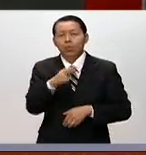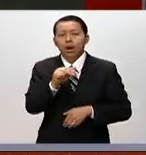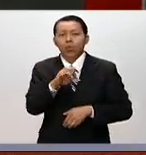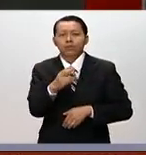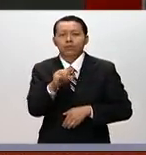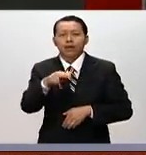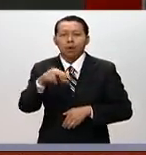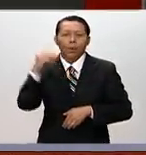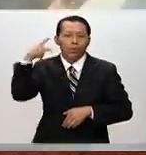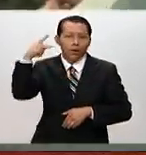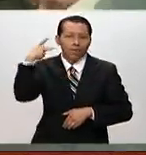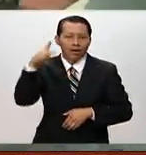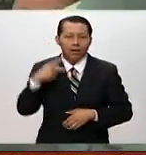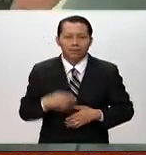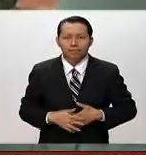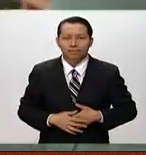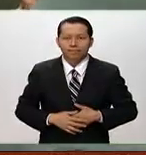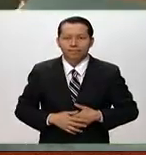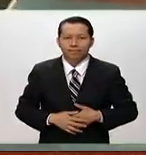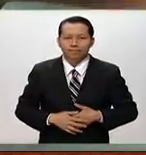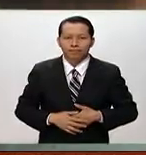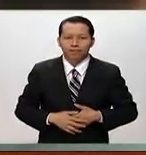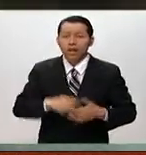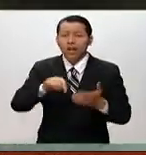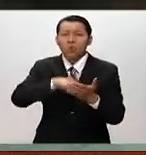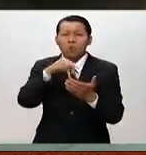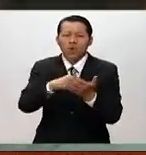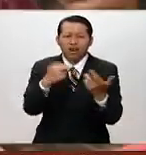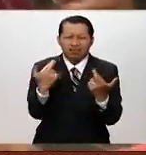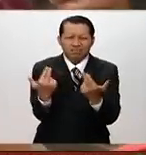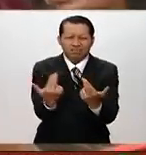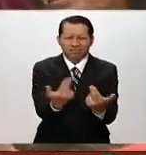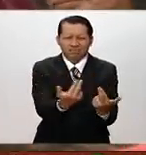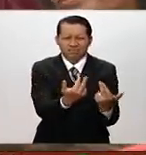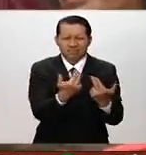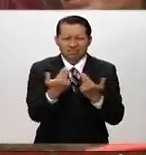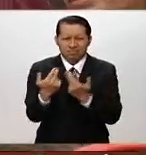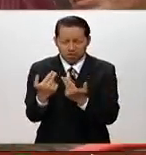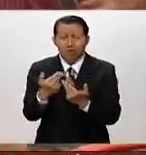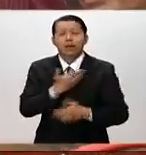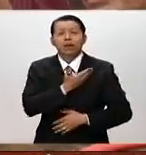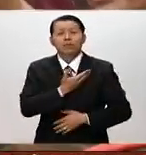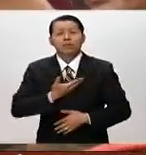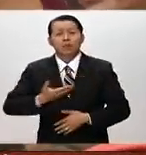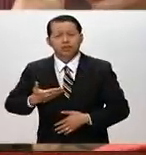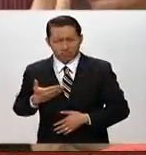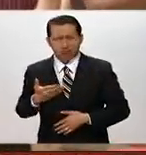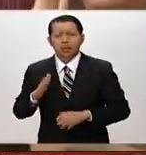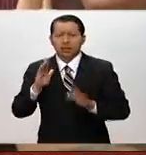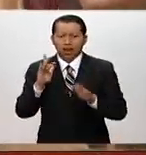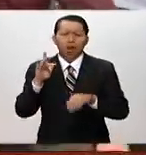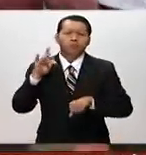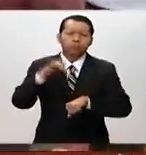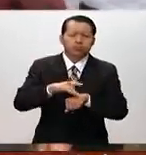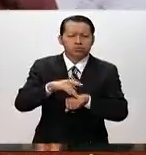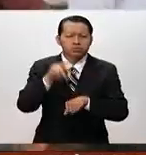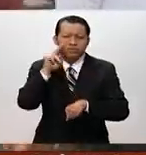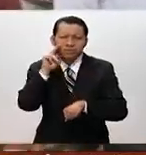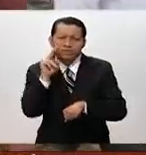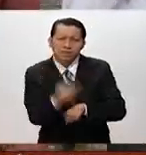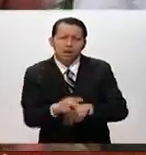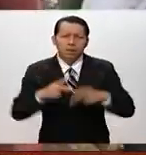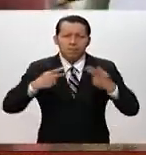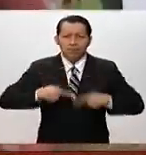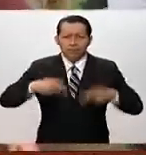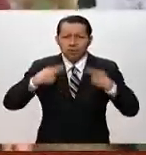Puebla. En la zona devastada por la naturaleza, el presidente sintió en carne propia el dolor de la gente que